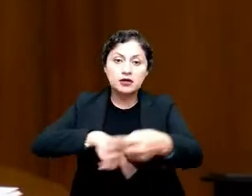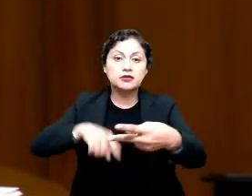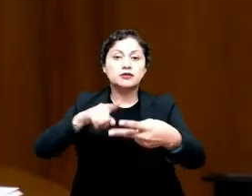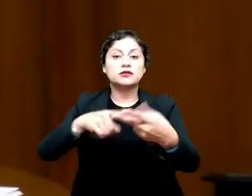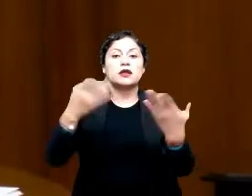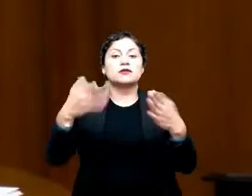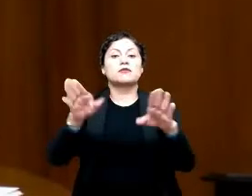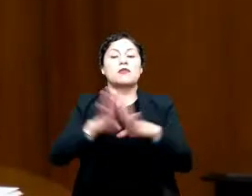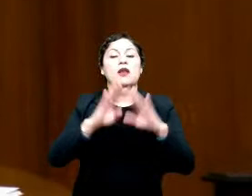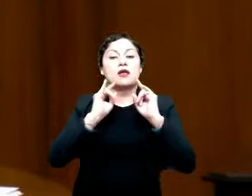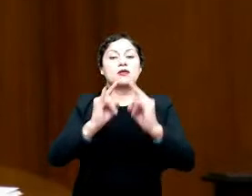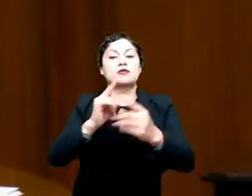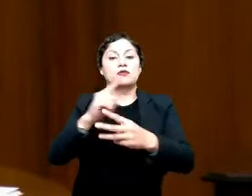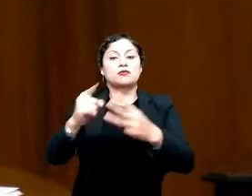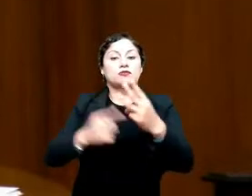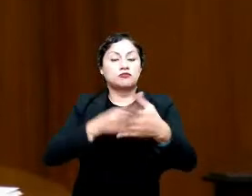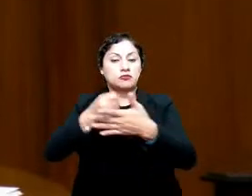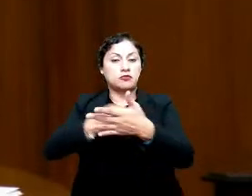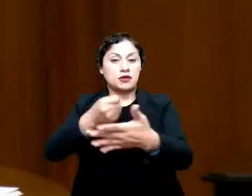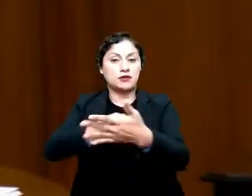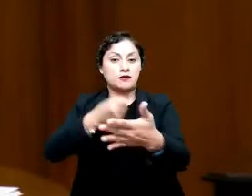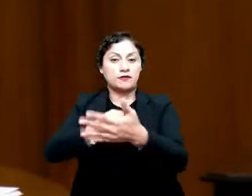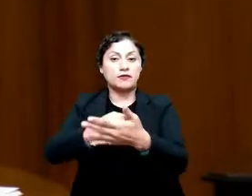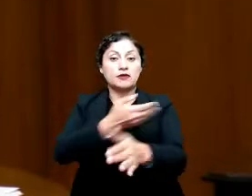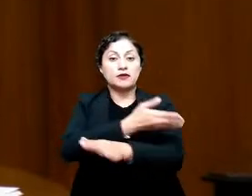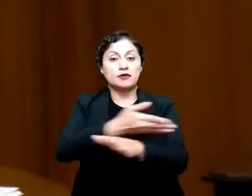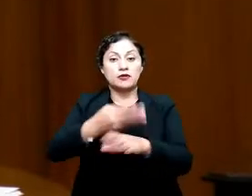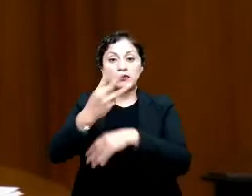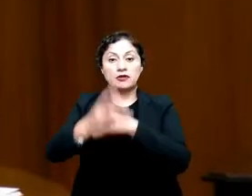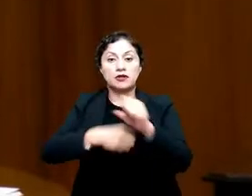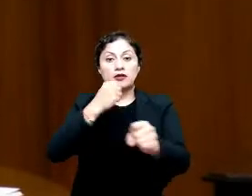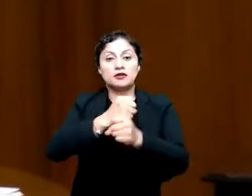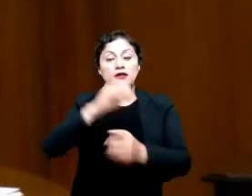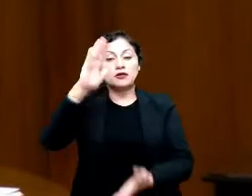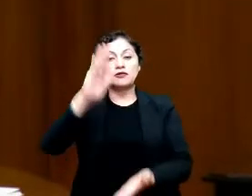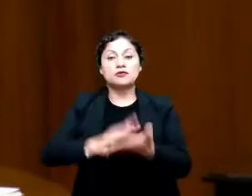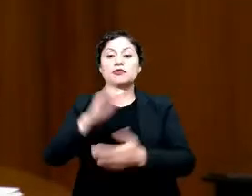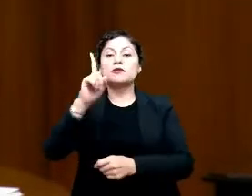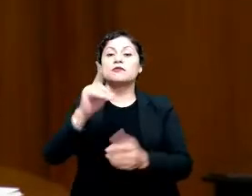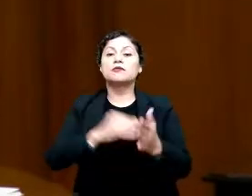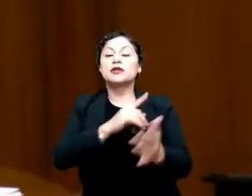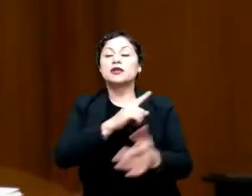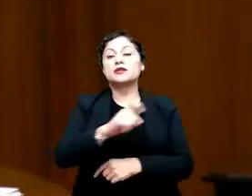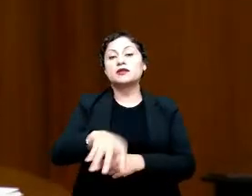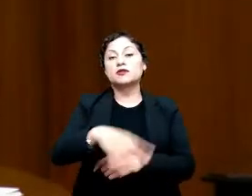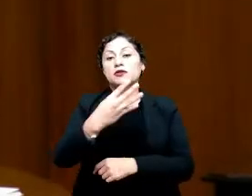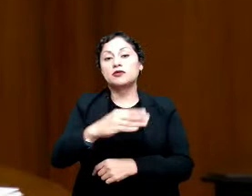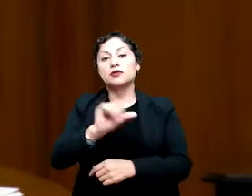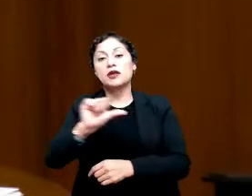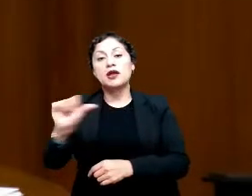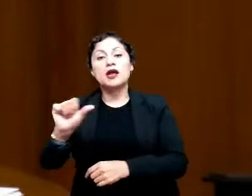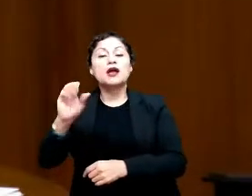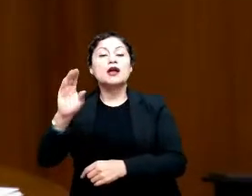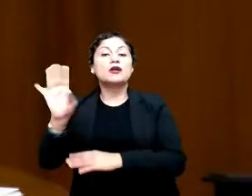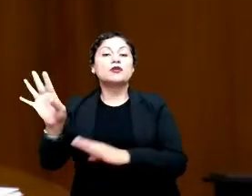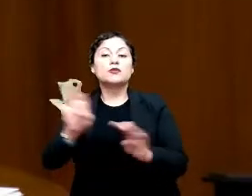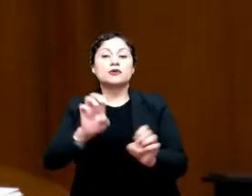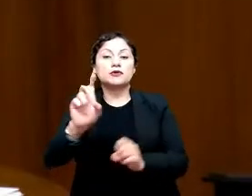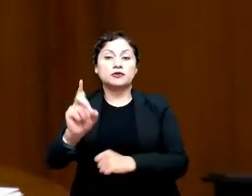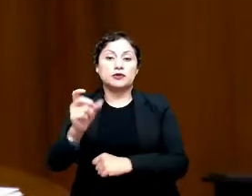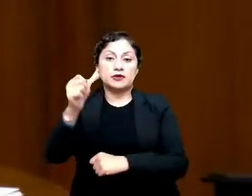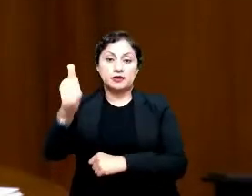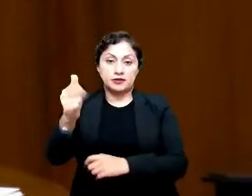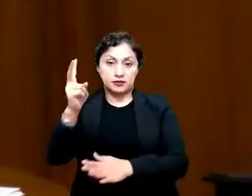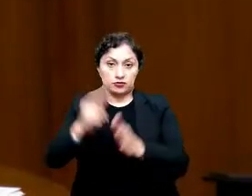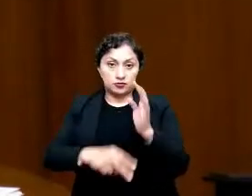Han disminuido durante los últimos 3 años, 1.114 en 2019 a 936 en